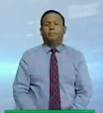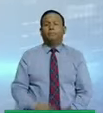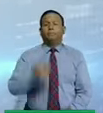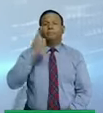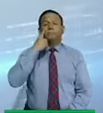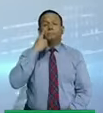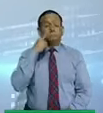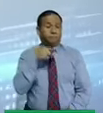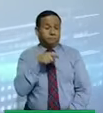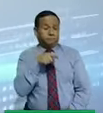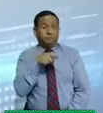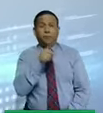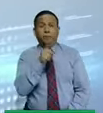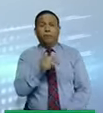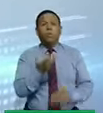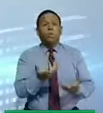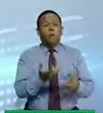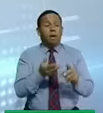Sicariato en las